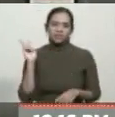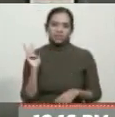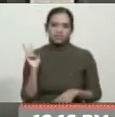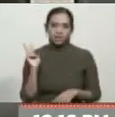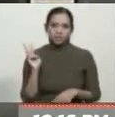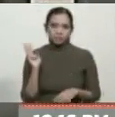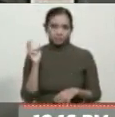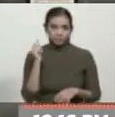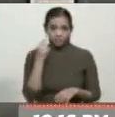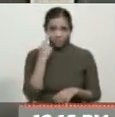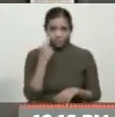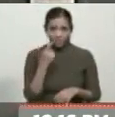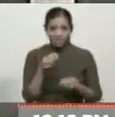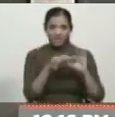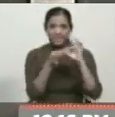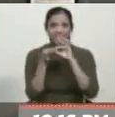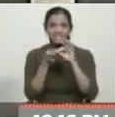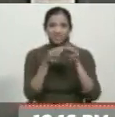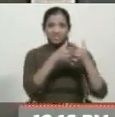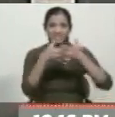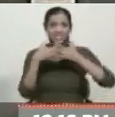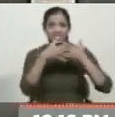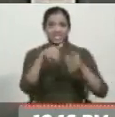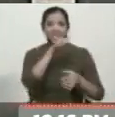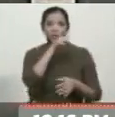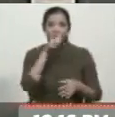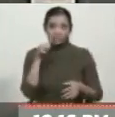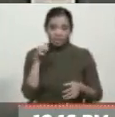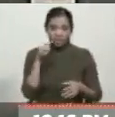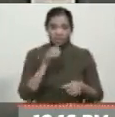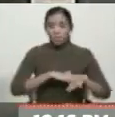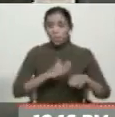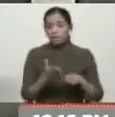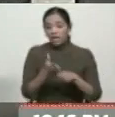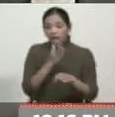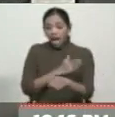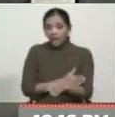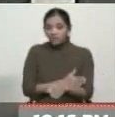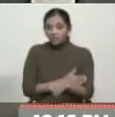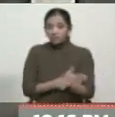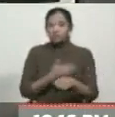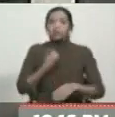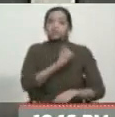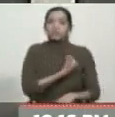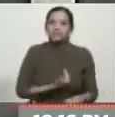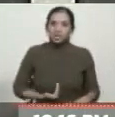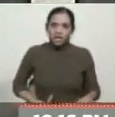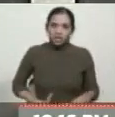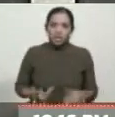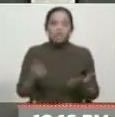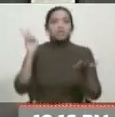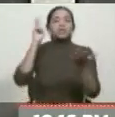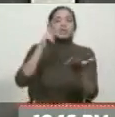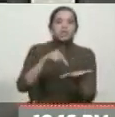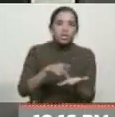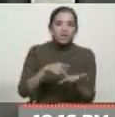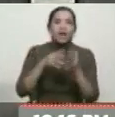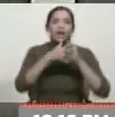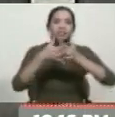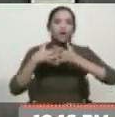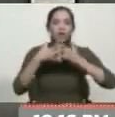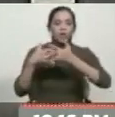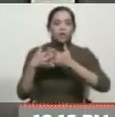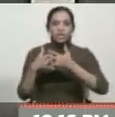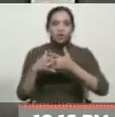Escúchese bien, de una relación con Estados Unidos narcotizada, porque antes cuando los presidentes iban a Estados Unidos, los